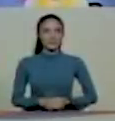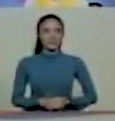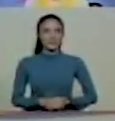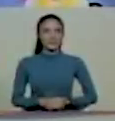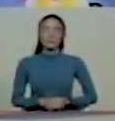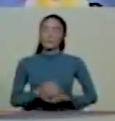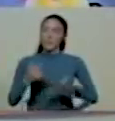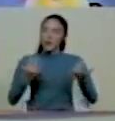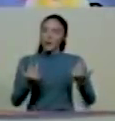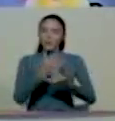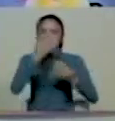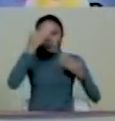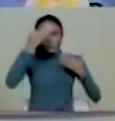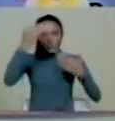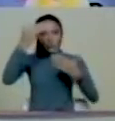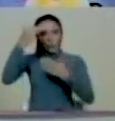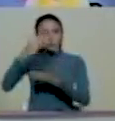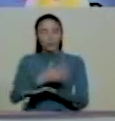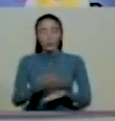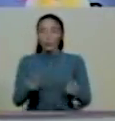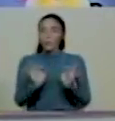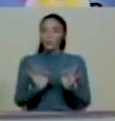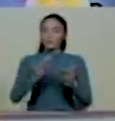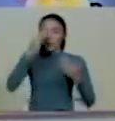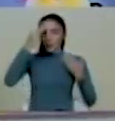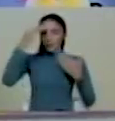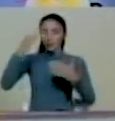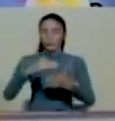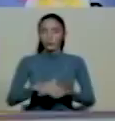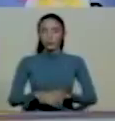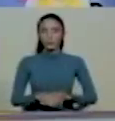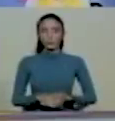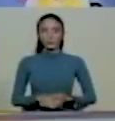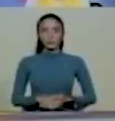Quiero enviar un saludo desde esta